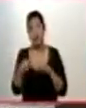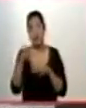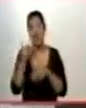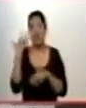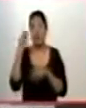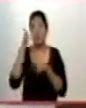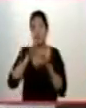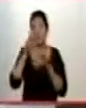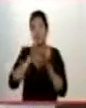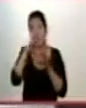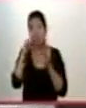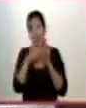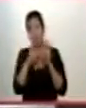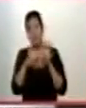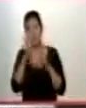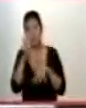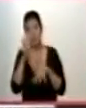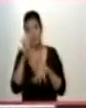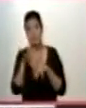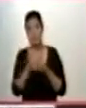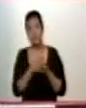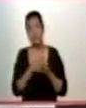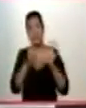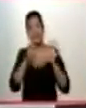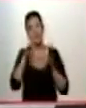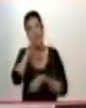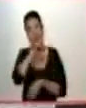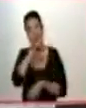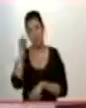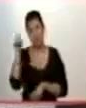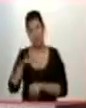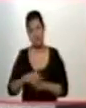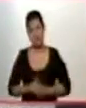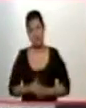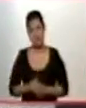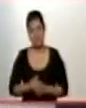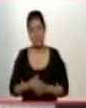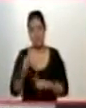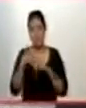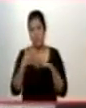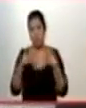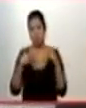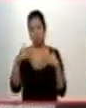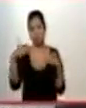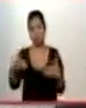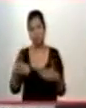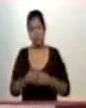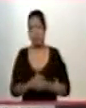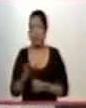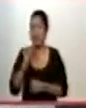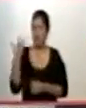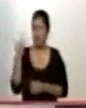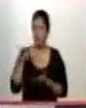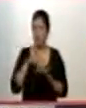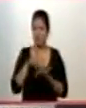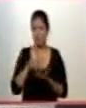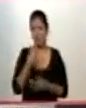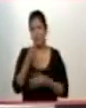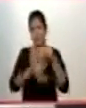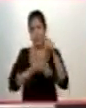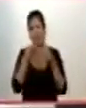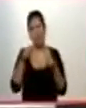de 2015 arriba a su 10º aniversario con un balance muy positivo. Yo lo decía en mi intervención, ¿cómo era